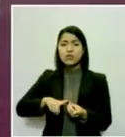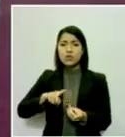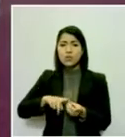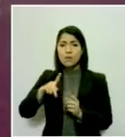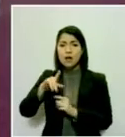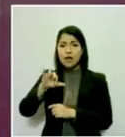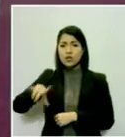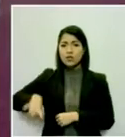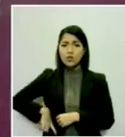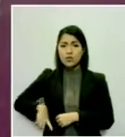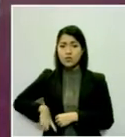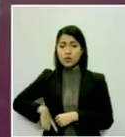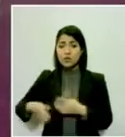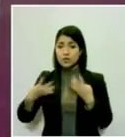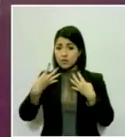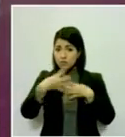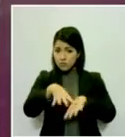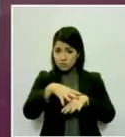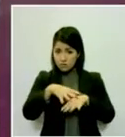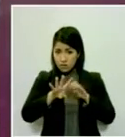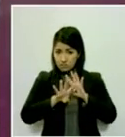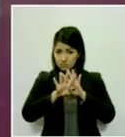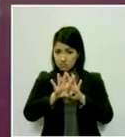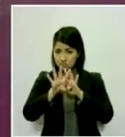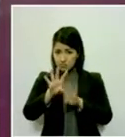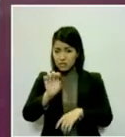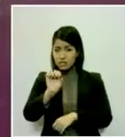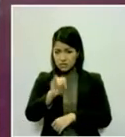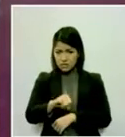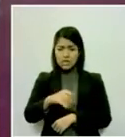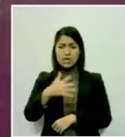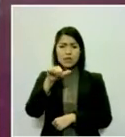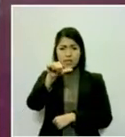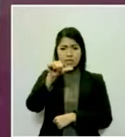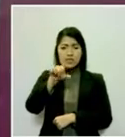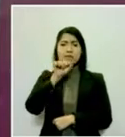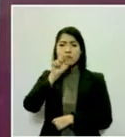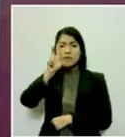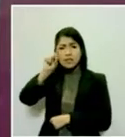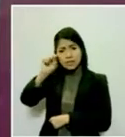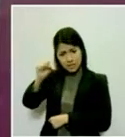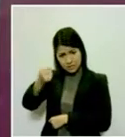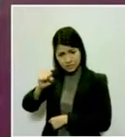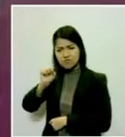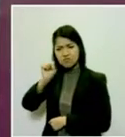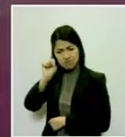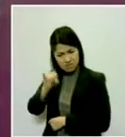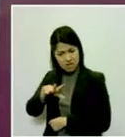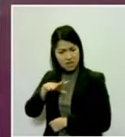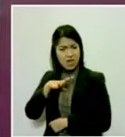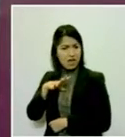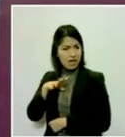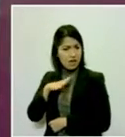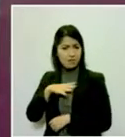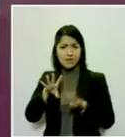de Gobierno. Desfile también el 16, el 30 también de septiembre, que es nuestro